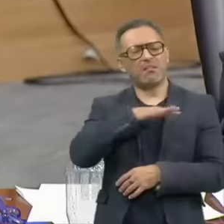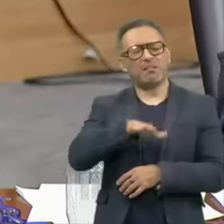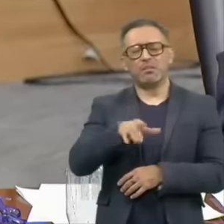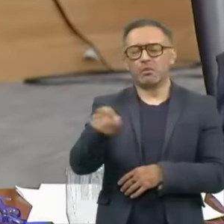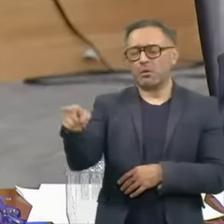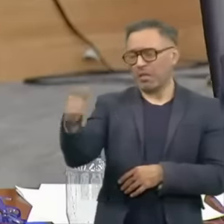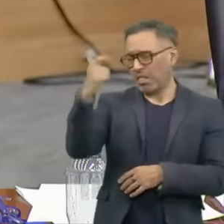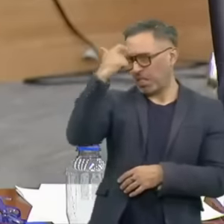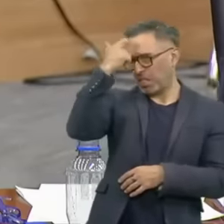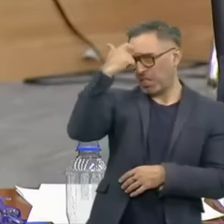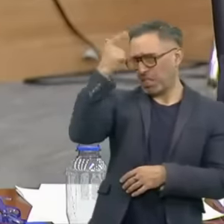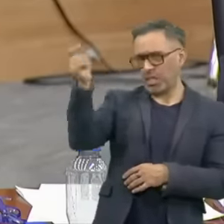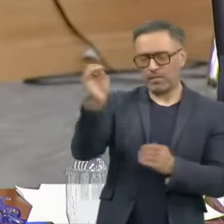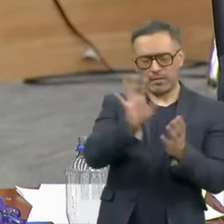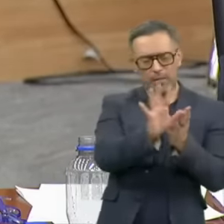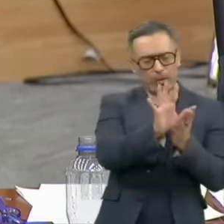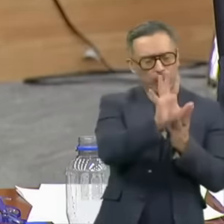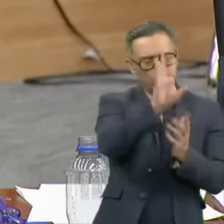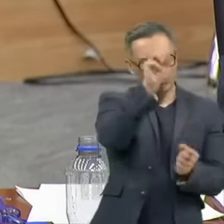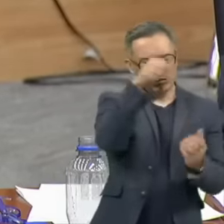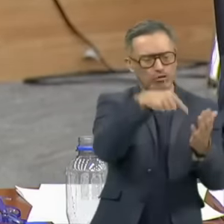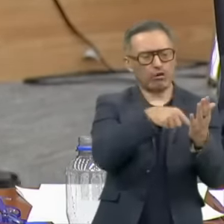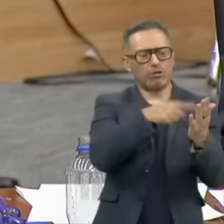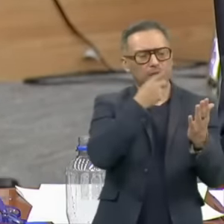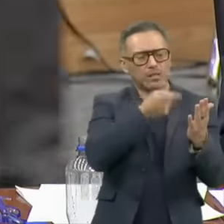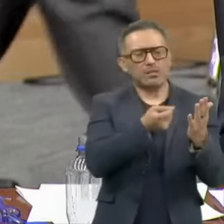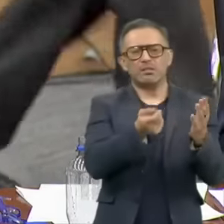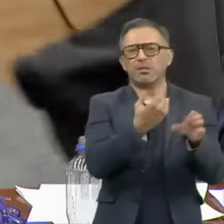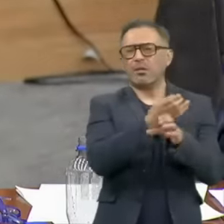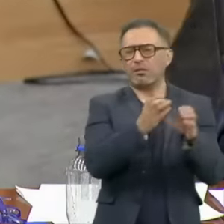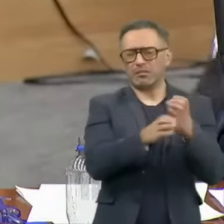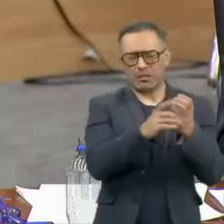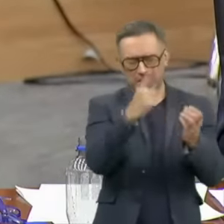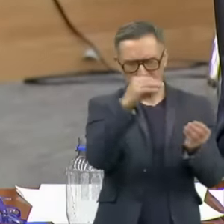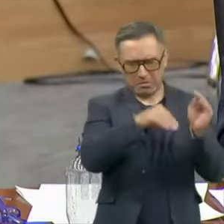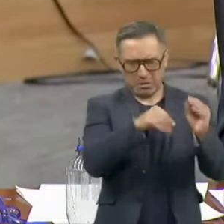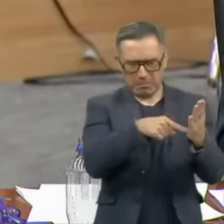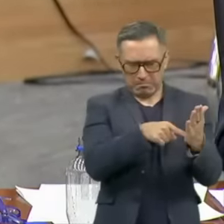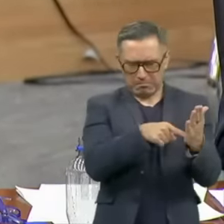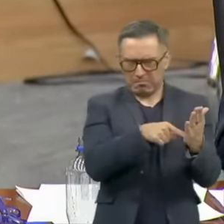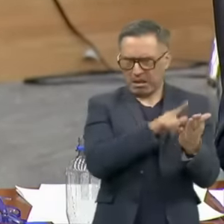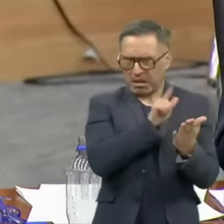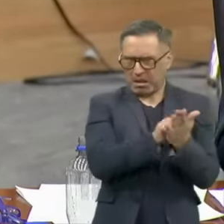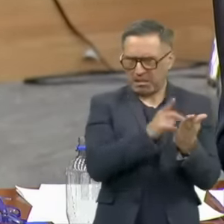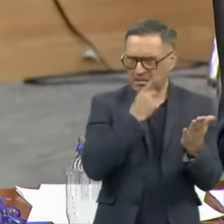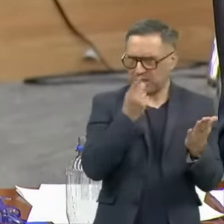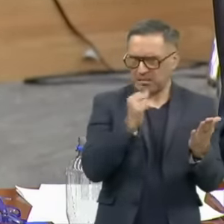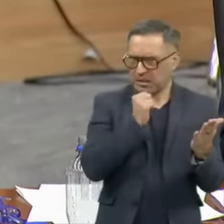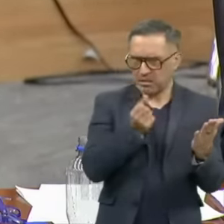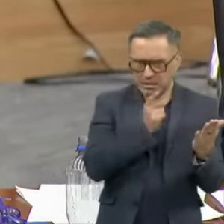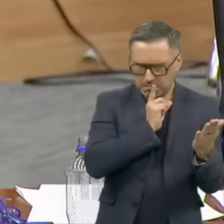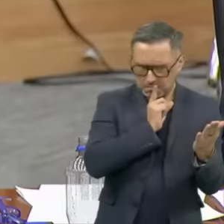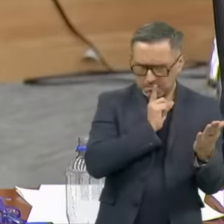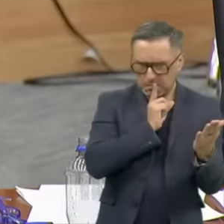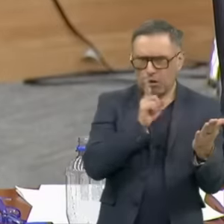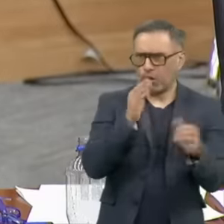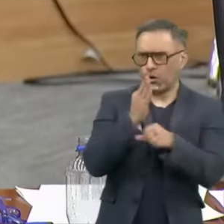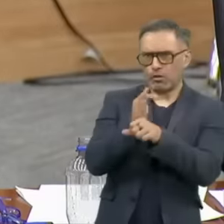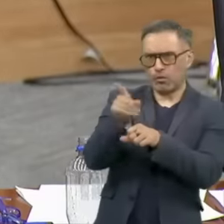cosas que dice la Constitución, venir a inventar cosas que no dice la ley, venir a inventar